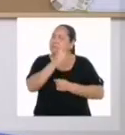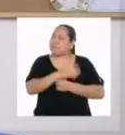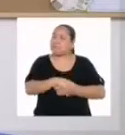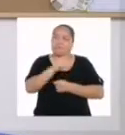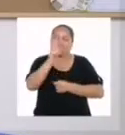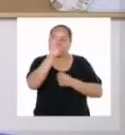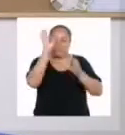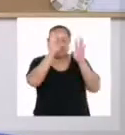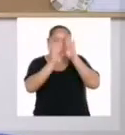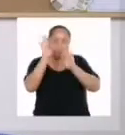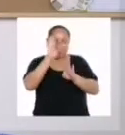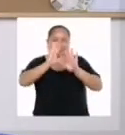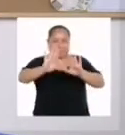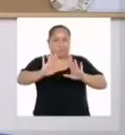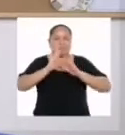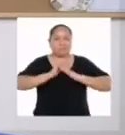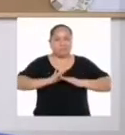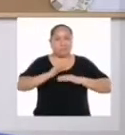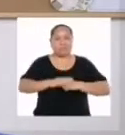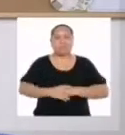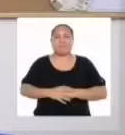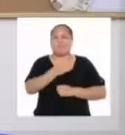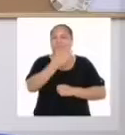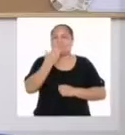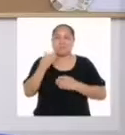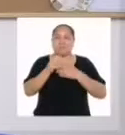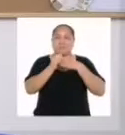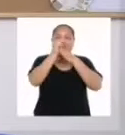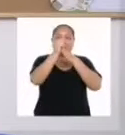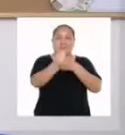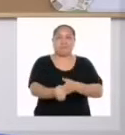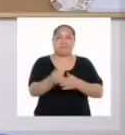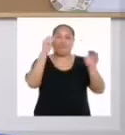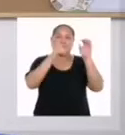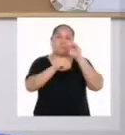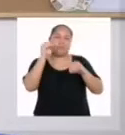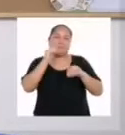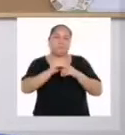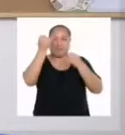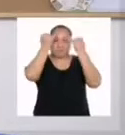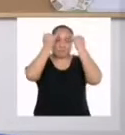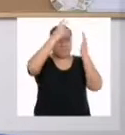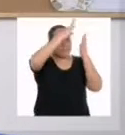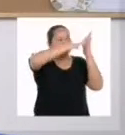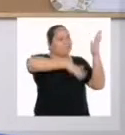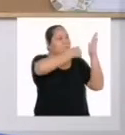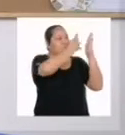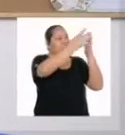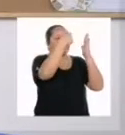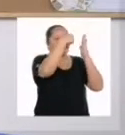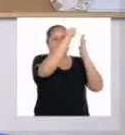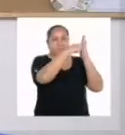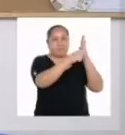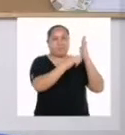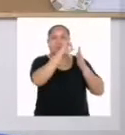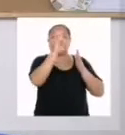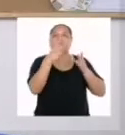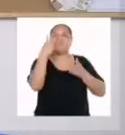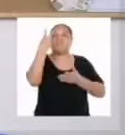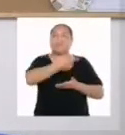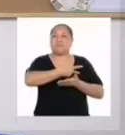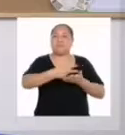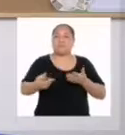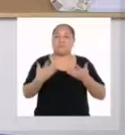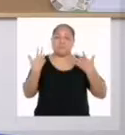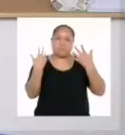complicado. No te preocupes, Yaremis. Mejor nos orientamos estableciendo los criterios que utilizaremos durante estas 2